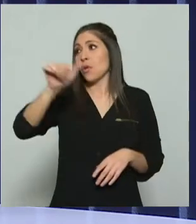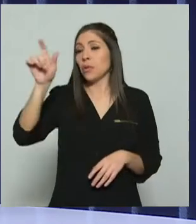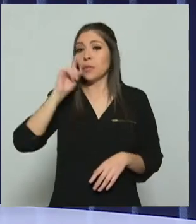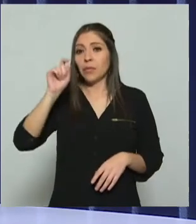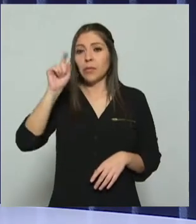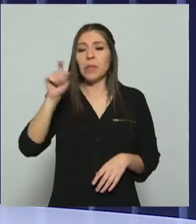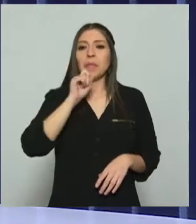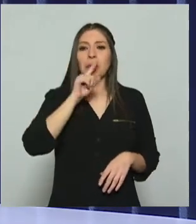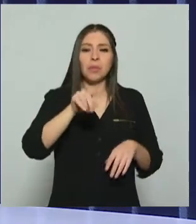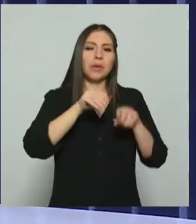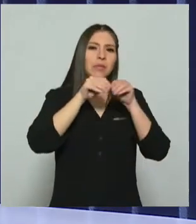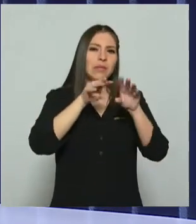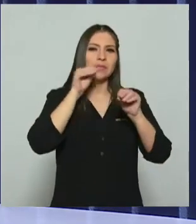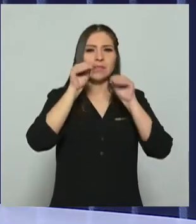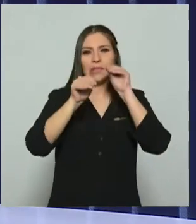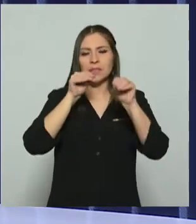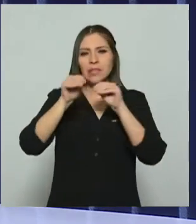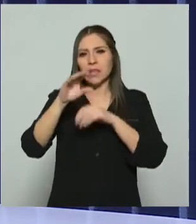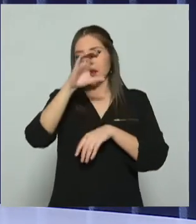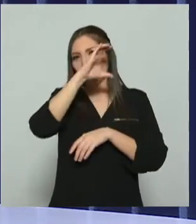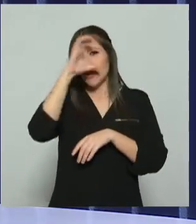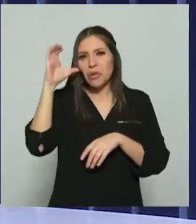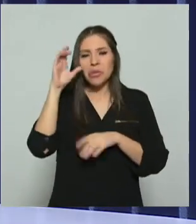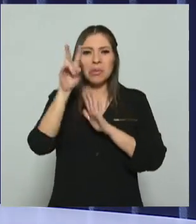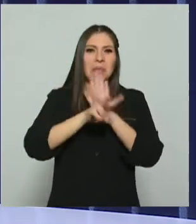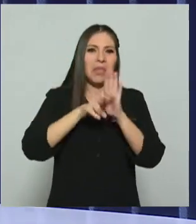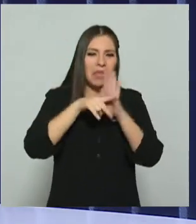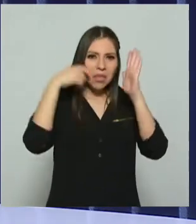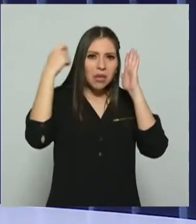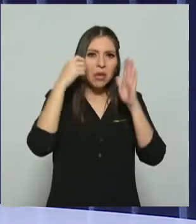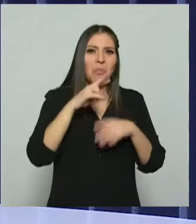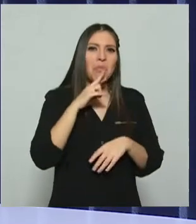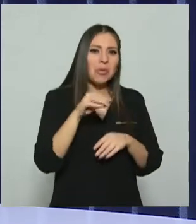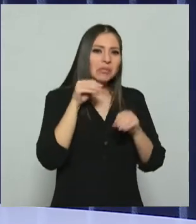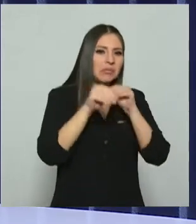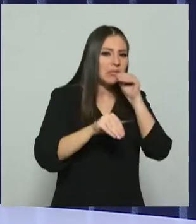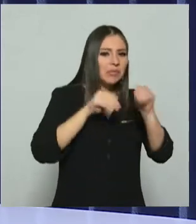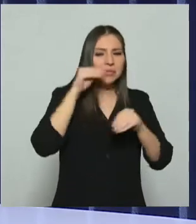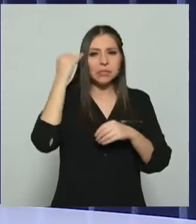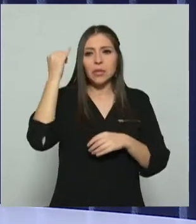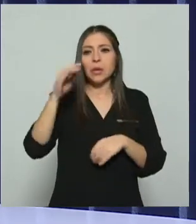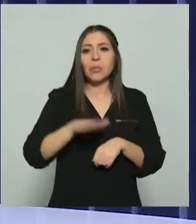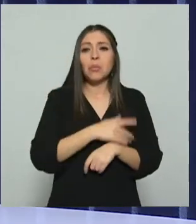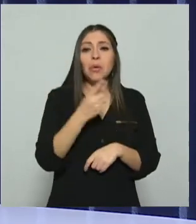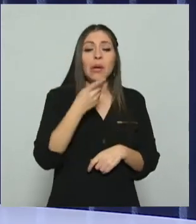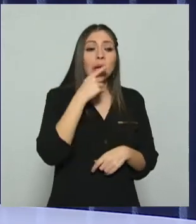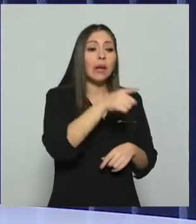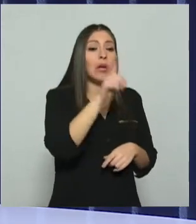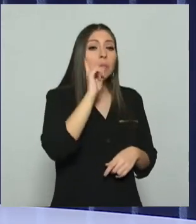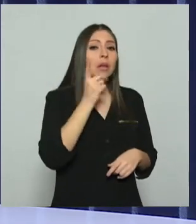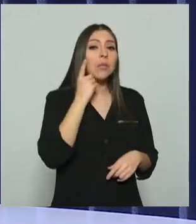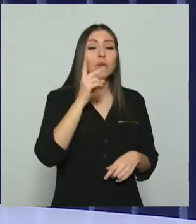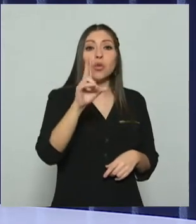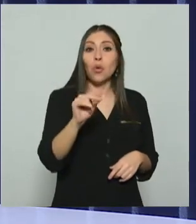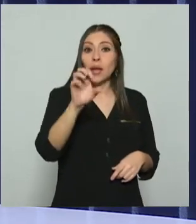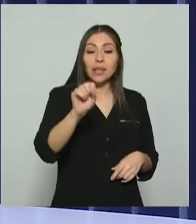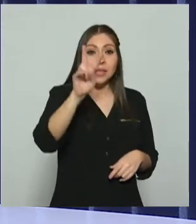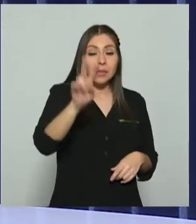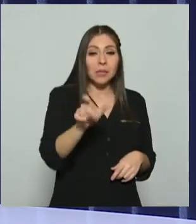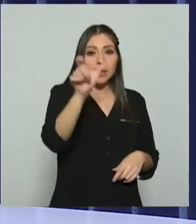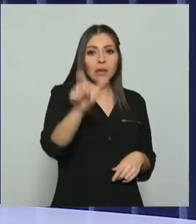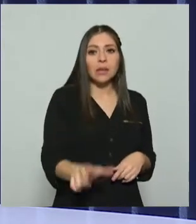hacen packs, como fotomontajes, videos, meten voces. Con el simple hecho de que digan, es la diputada aunque no sea ella,